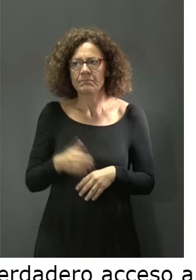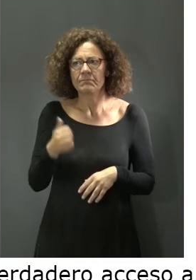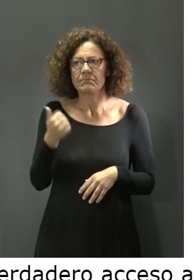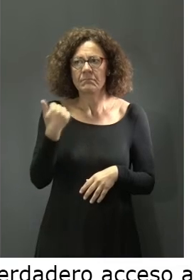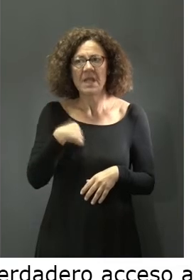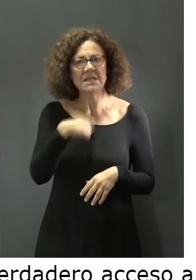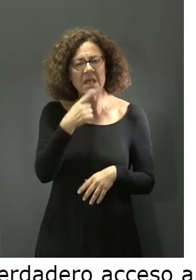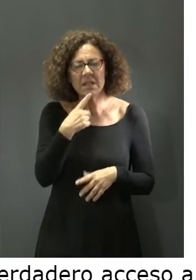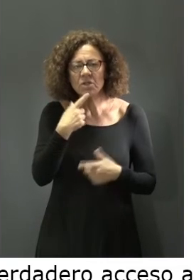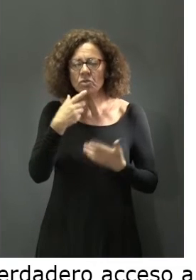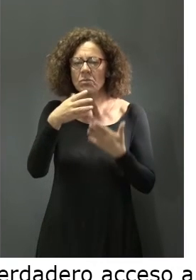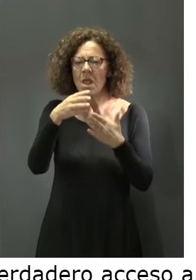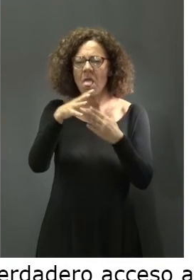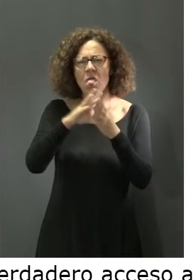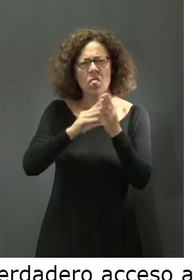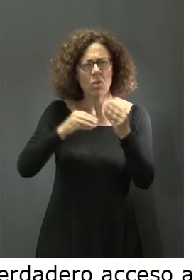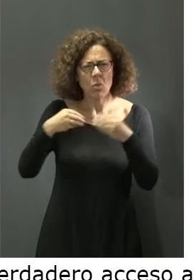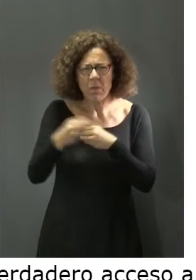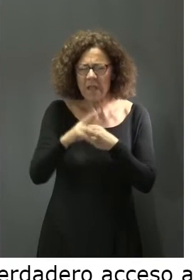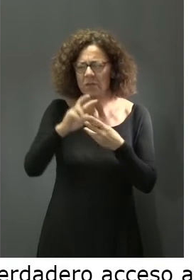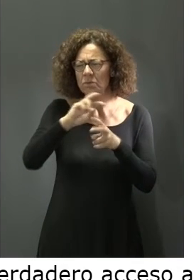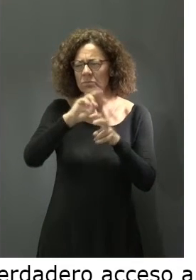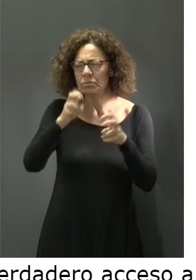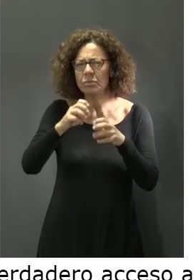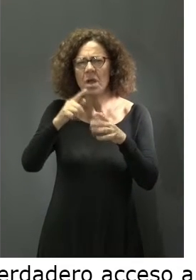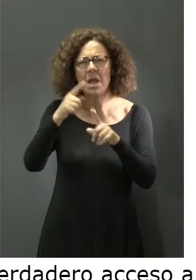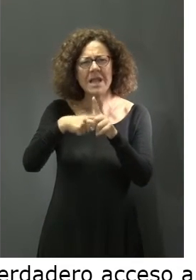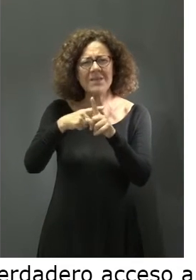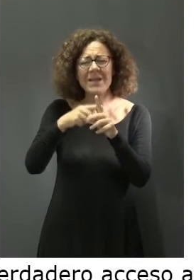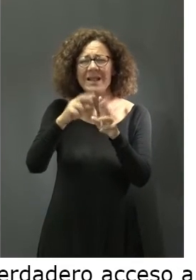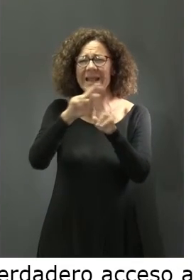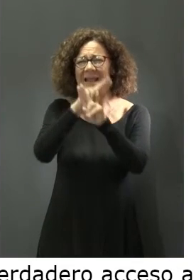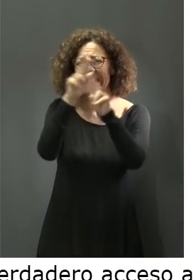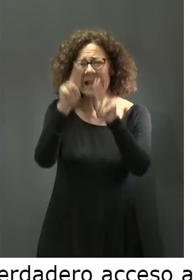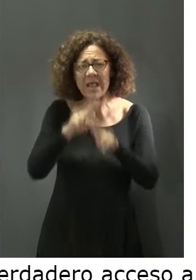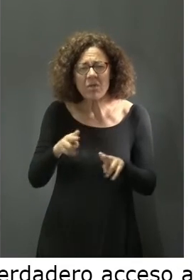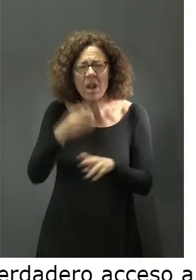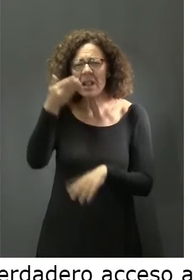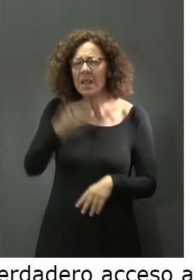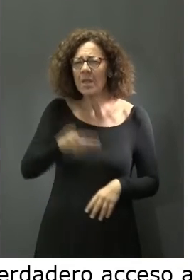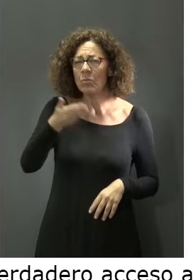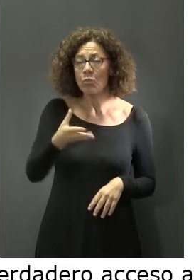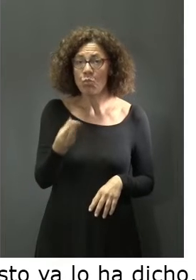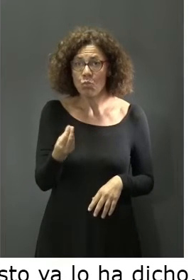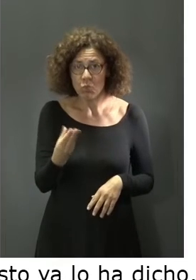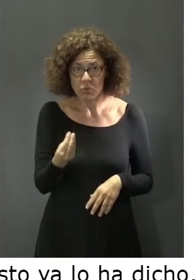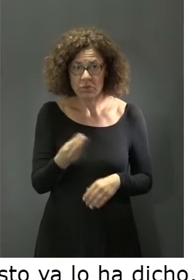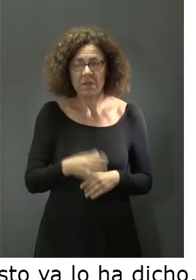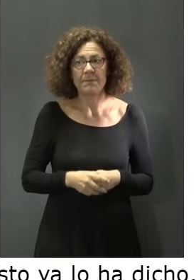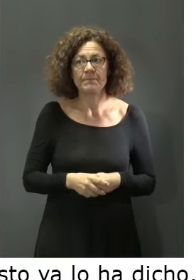en distintos documentos a nivel internacional de mucha importancia.